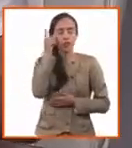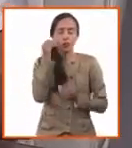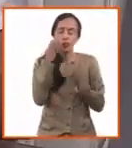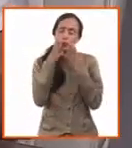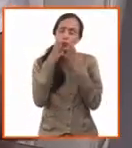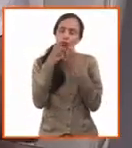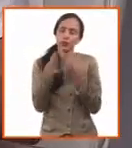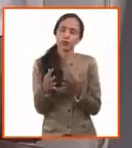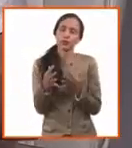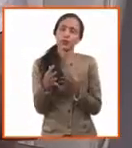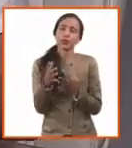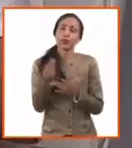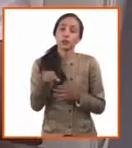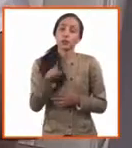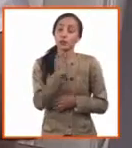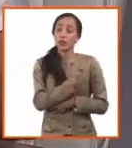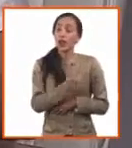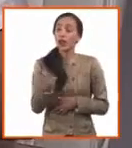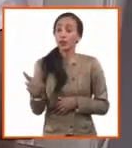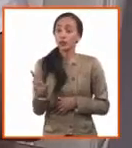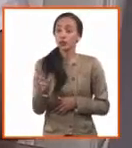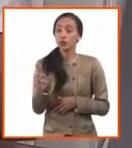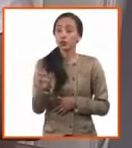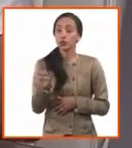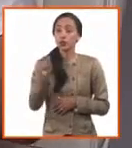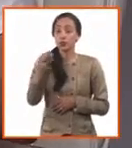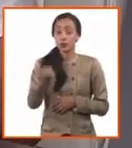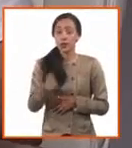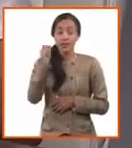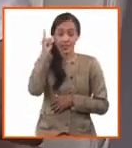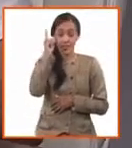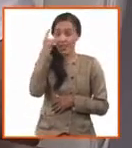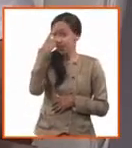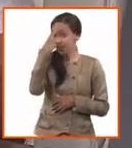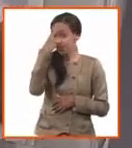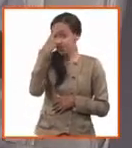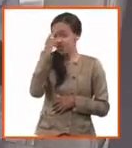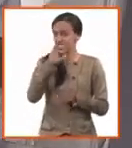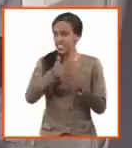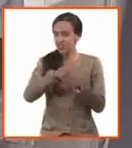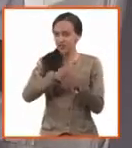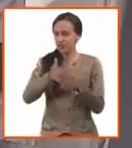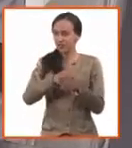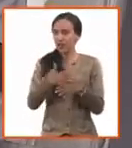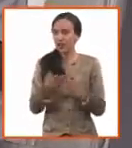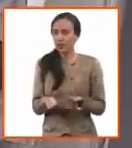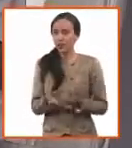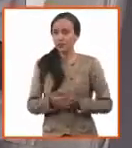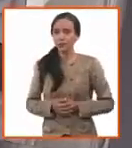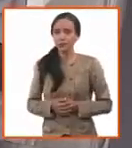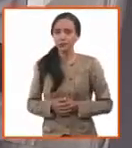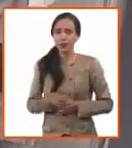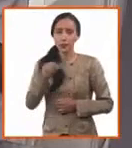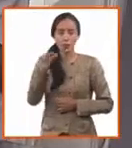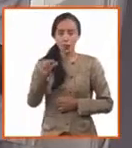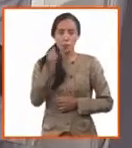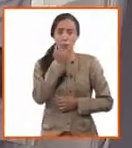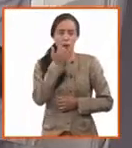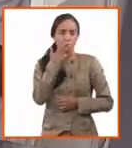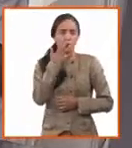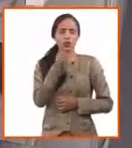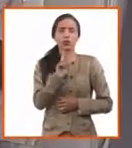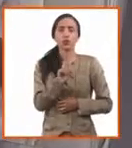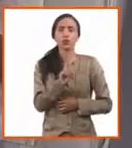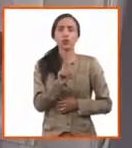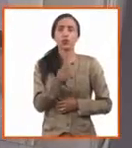la práctica de la revolución que está muy presente en el diario del che que significa que los más valorados no son los más en